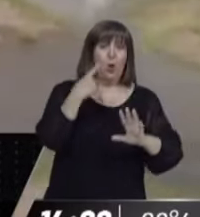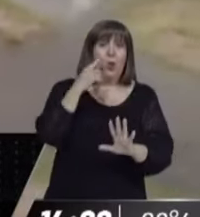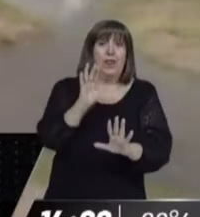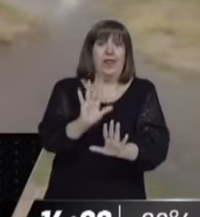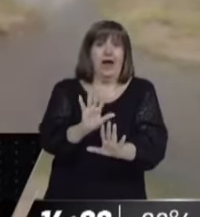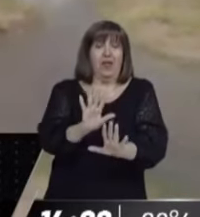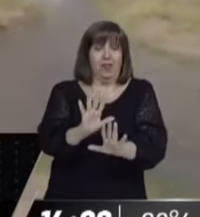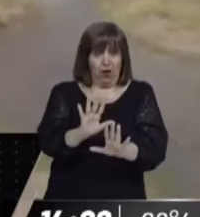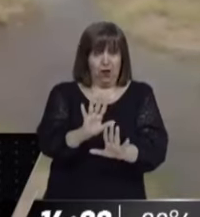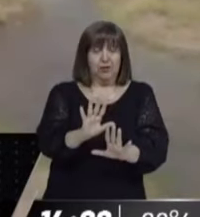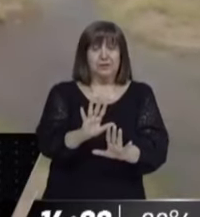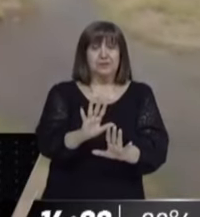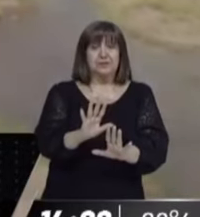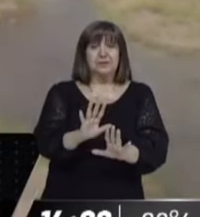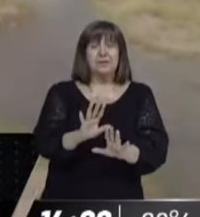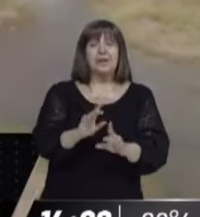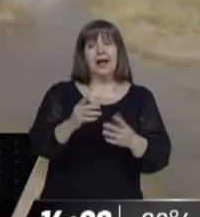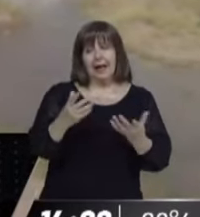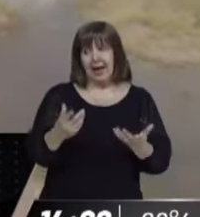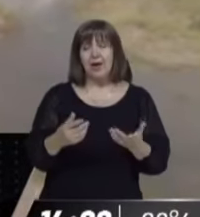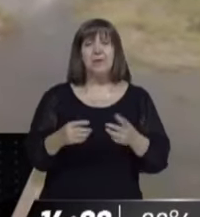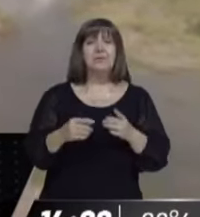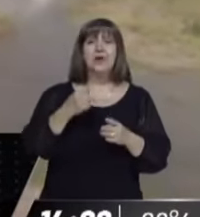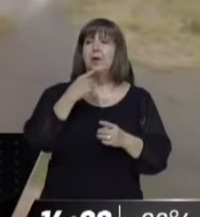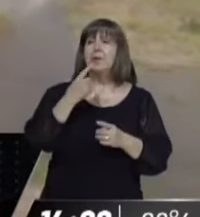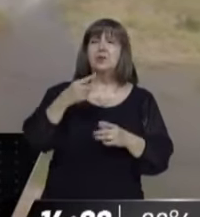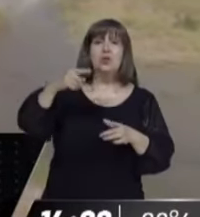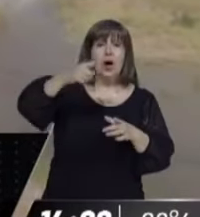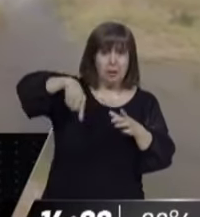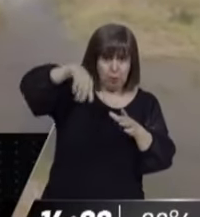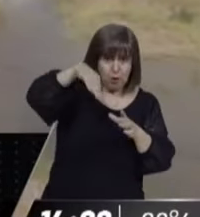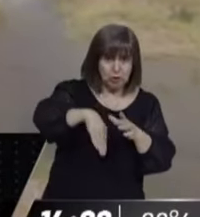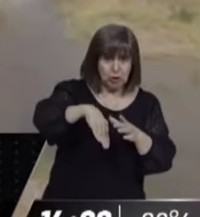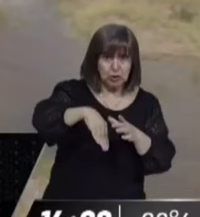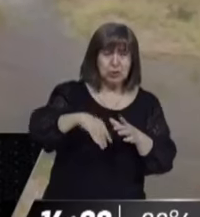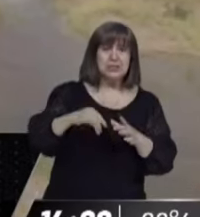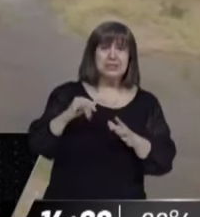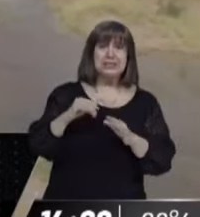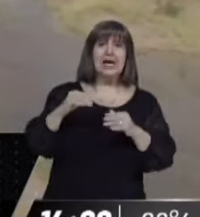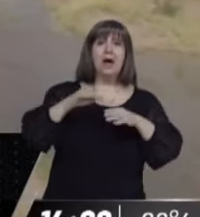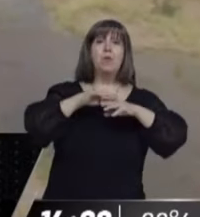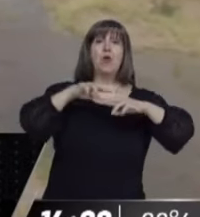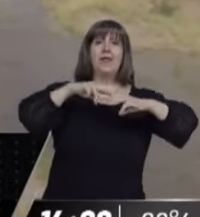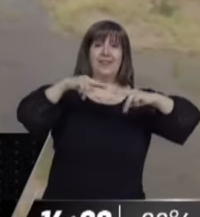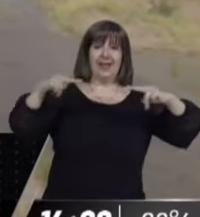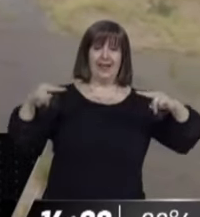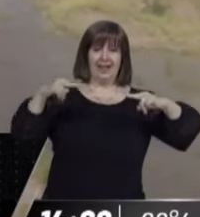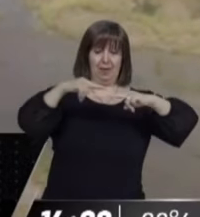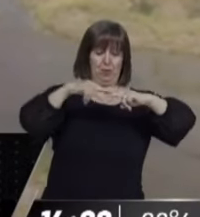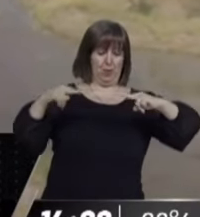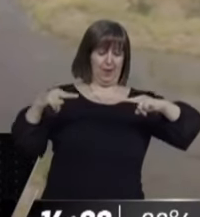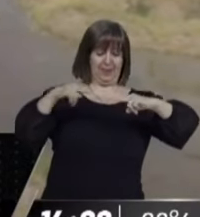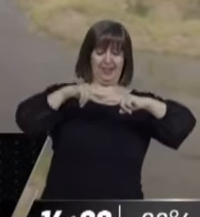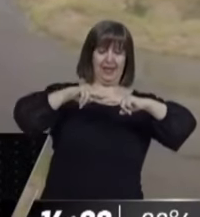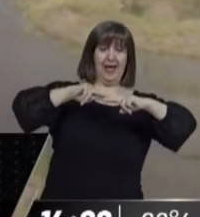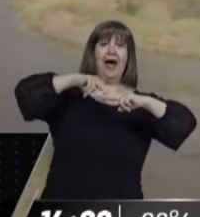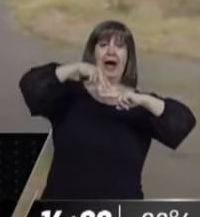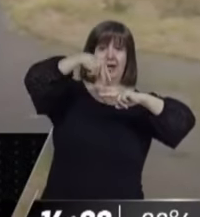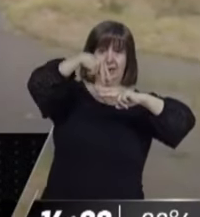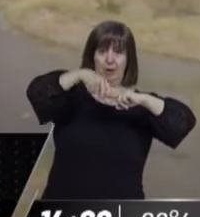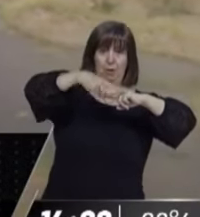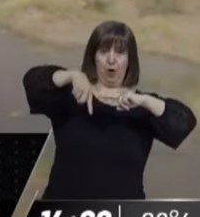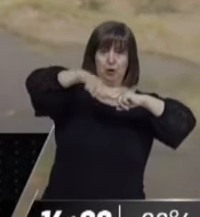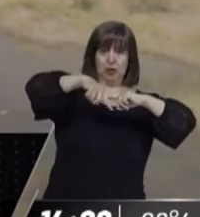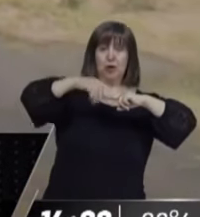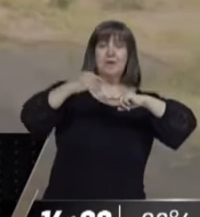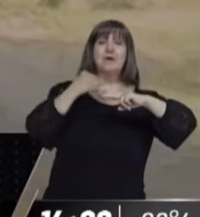supuesto, hay zonas como más. Claro, nos decían que, por ejemplo, acá cerquita del puente, la profundidad de cuánto es, que acá nos decían que hay pozos.